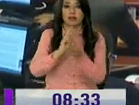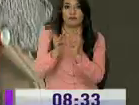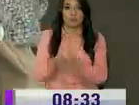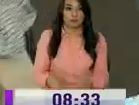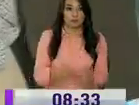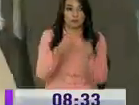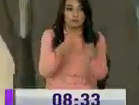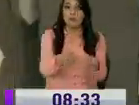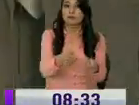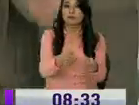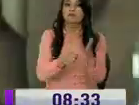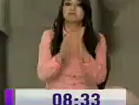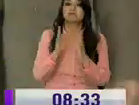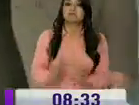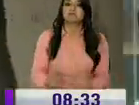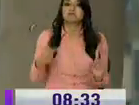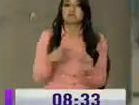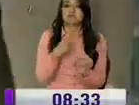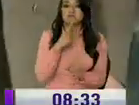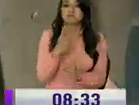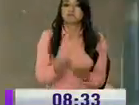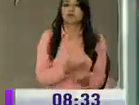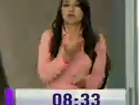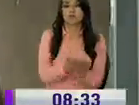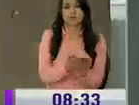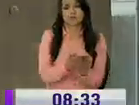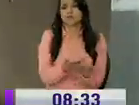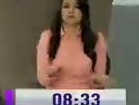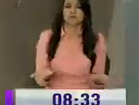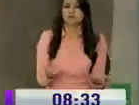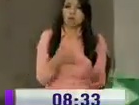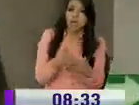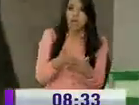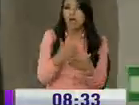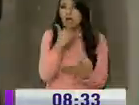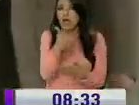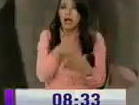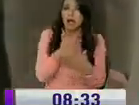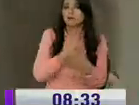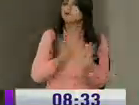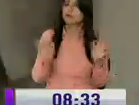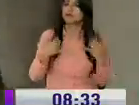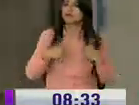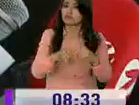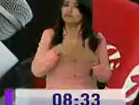reformas, la ministra Romo cree que el proyecto no tendría por qué recibir resistencia en el